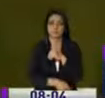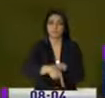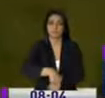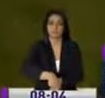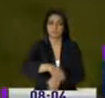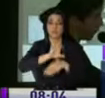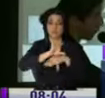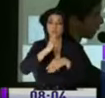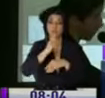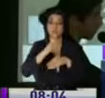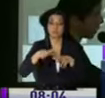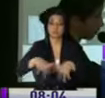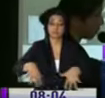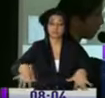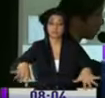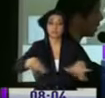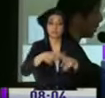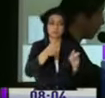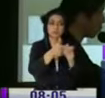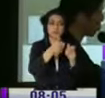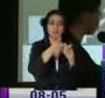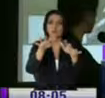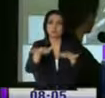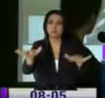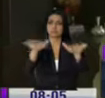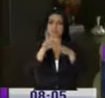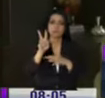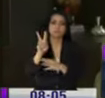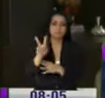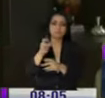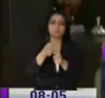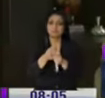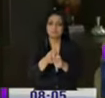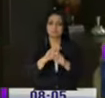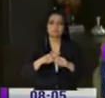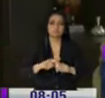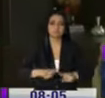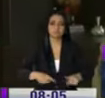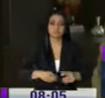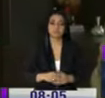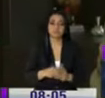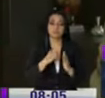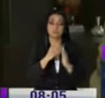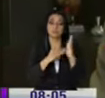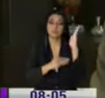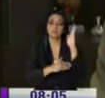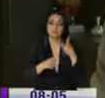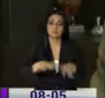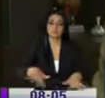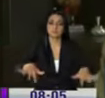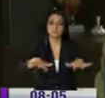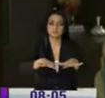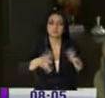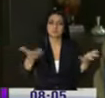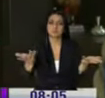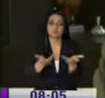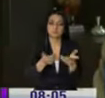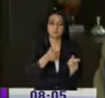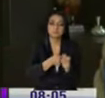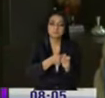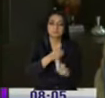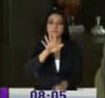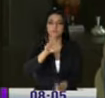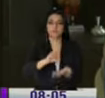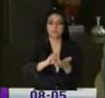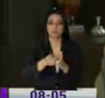la ubicación del predio está cerca de grandes polos de transporte. Este proyecto tiene una particularidad especial, que está a 5 minutos